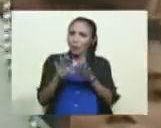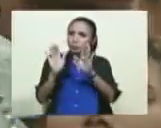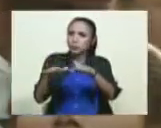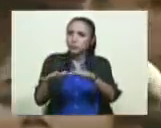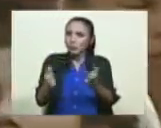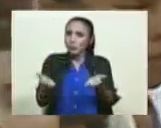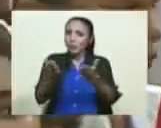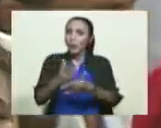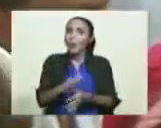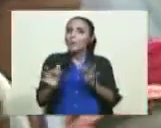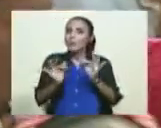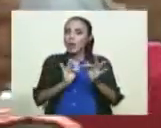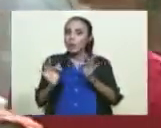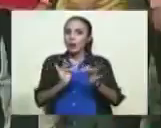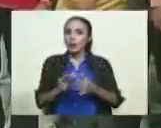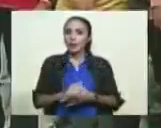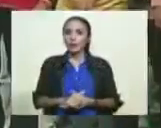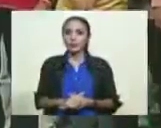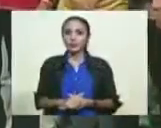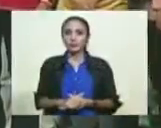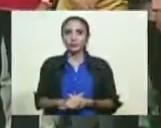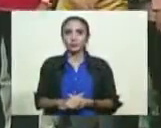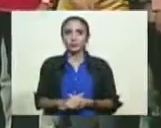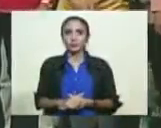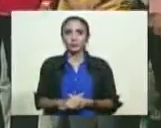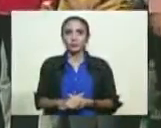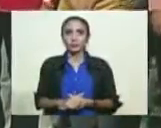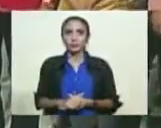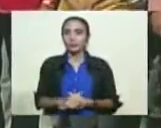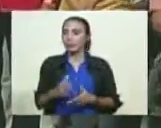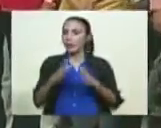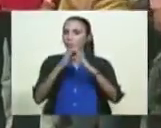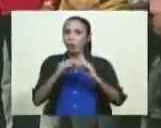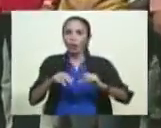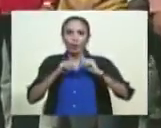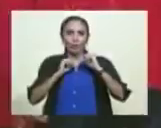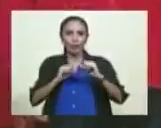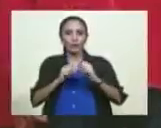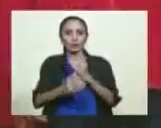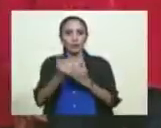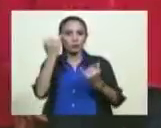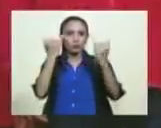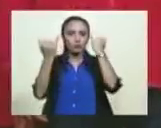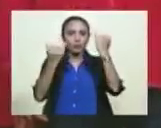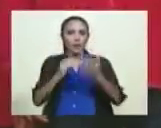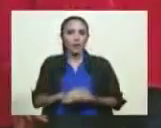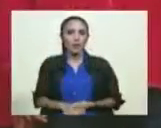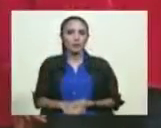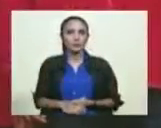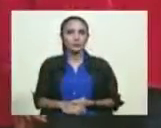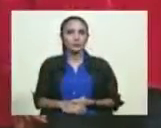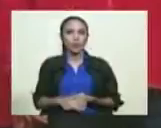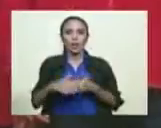Vamos a prepararnos toda la fuerza de las ideas,